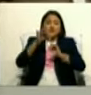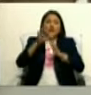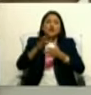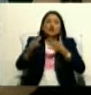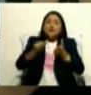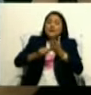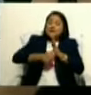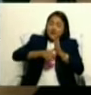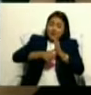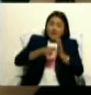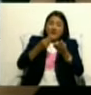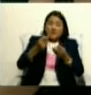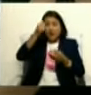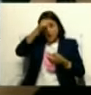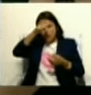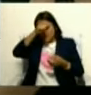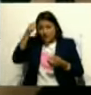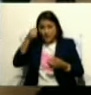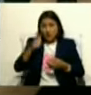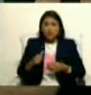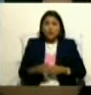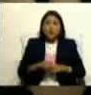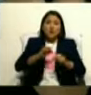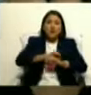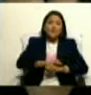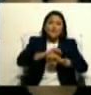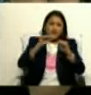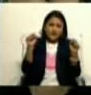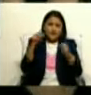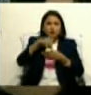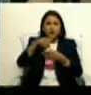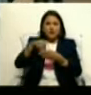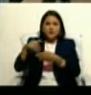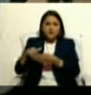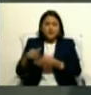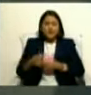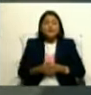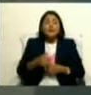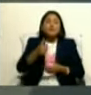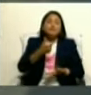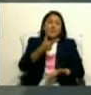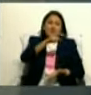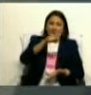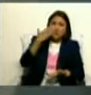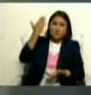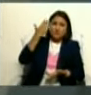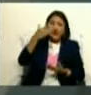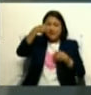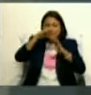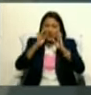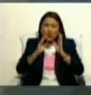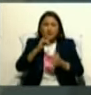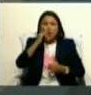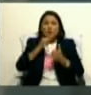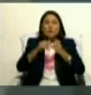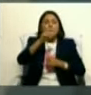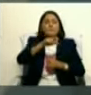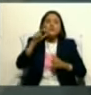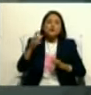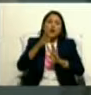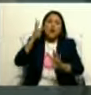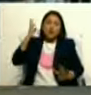para salir el domingo a primera hora. Autoridades del ISAIME aseguraron que atenderán hasta el último ciudadano que permanezca en